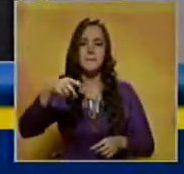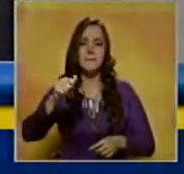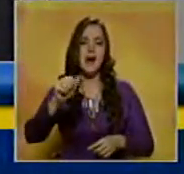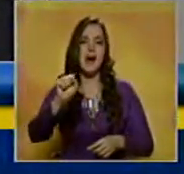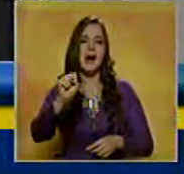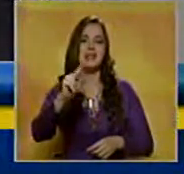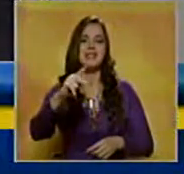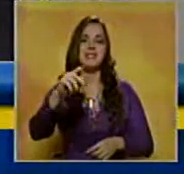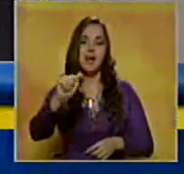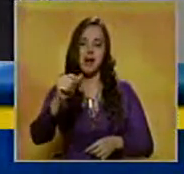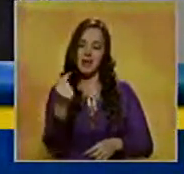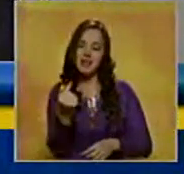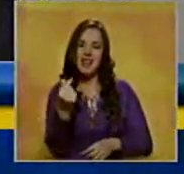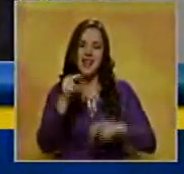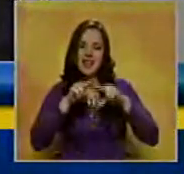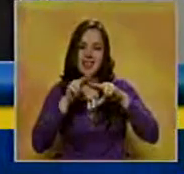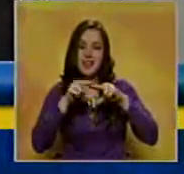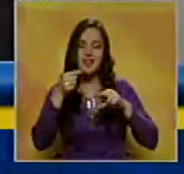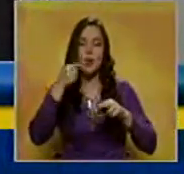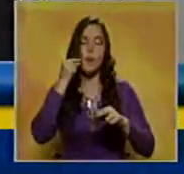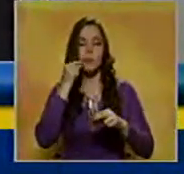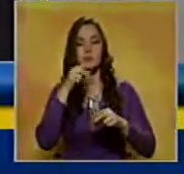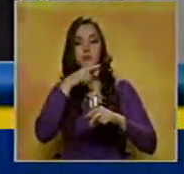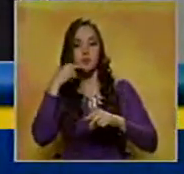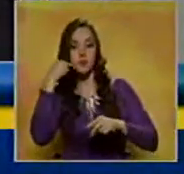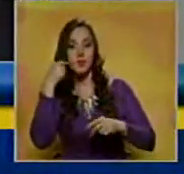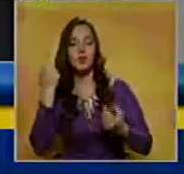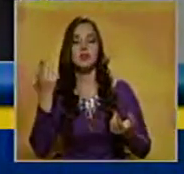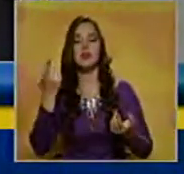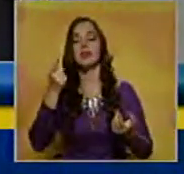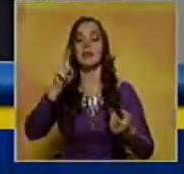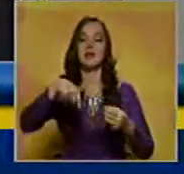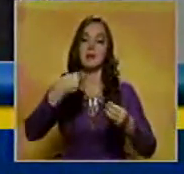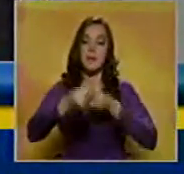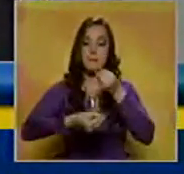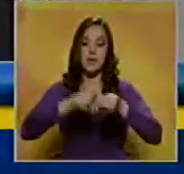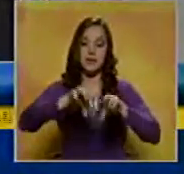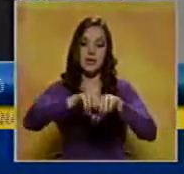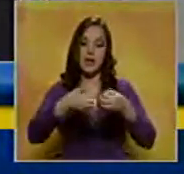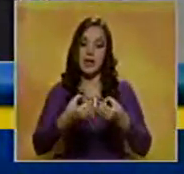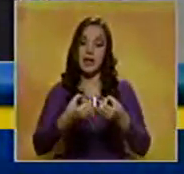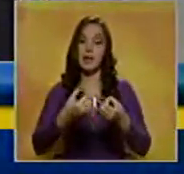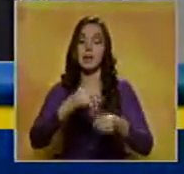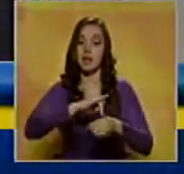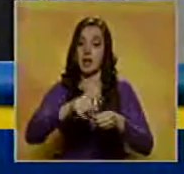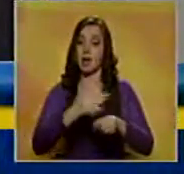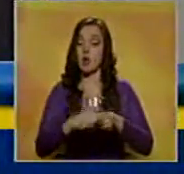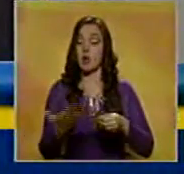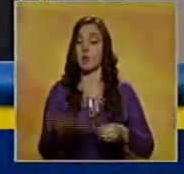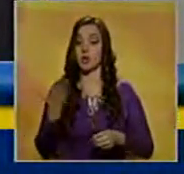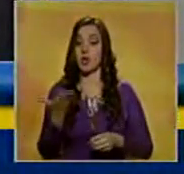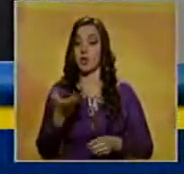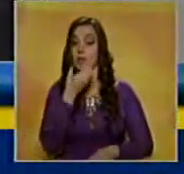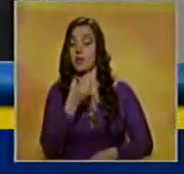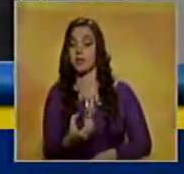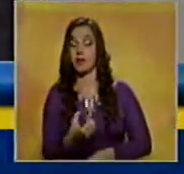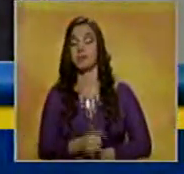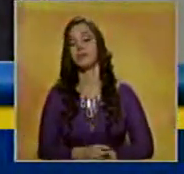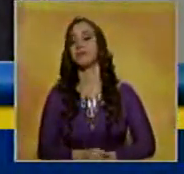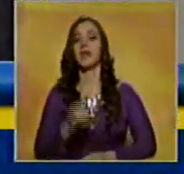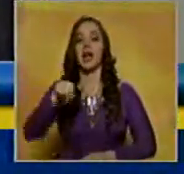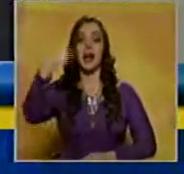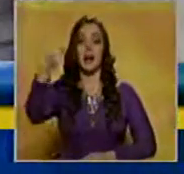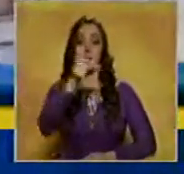que son importantísimos para que hagamos nuestro producto tan importante como el pan de jamón. La próxima semana los miembros